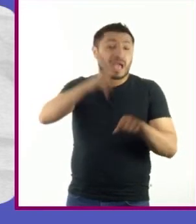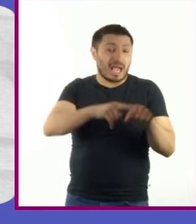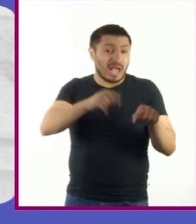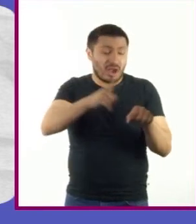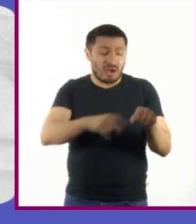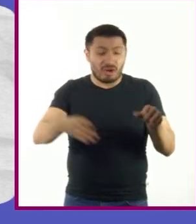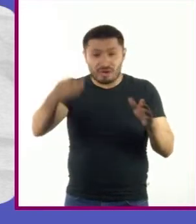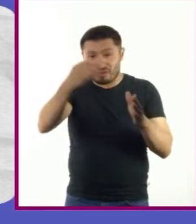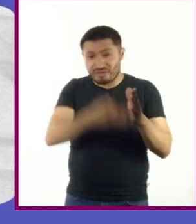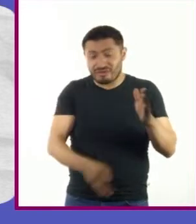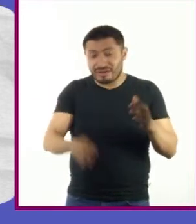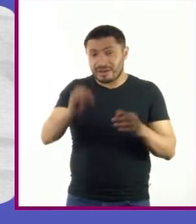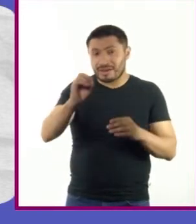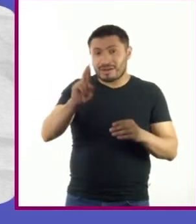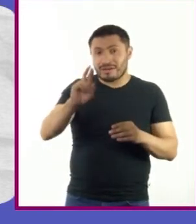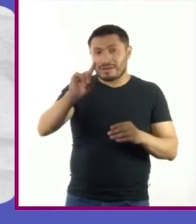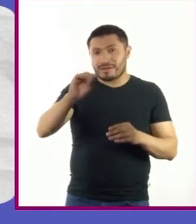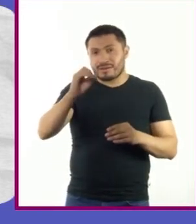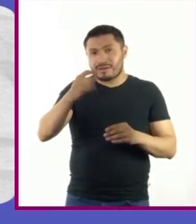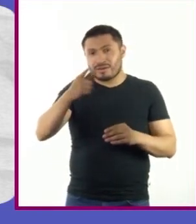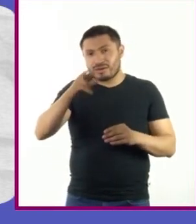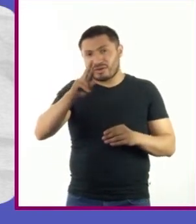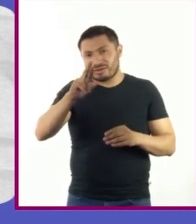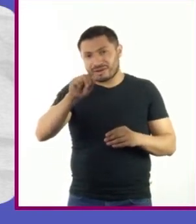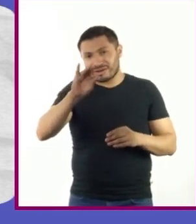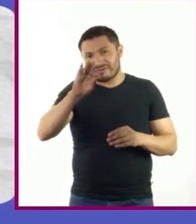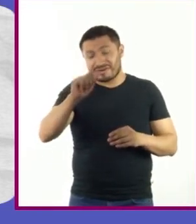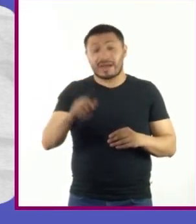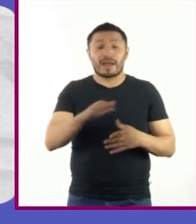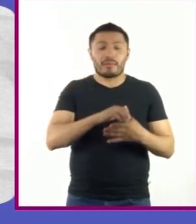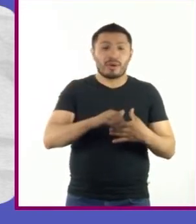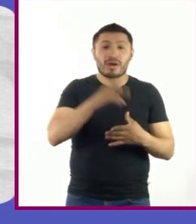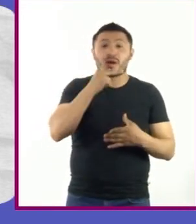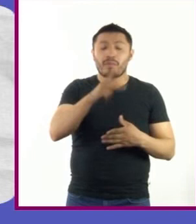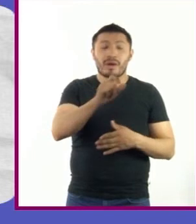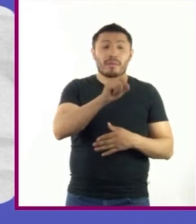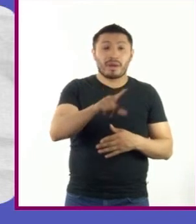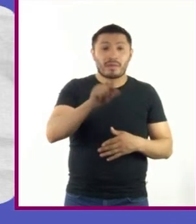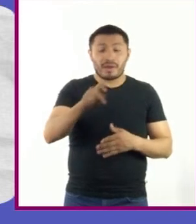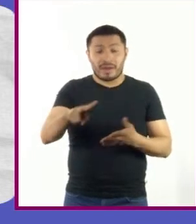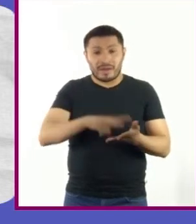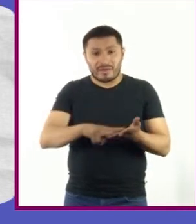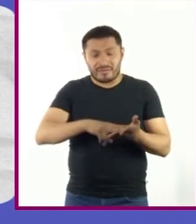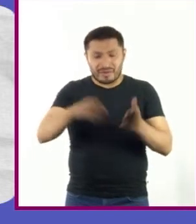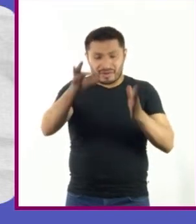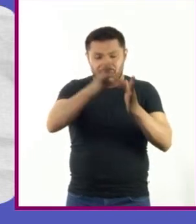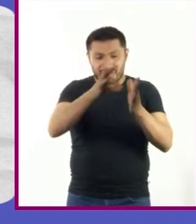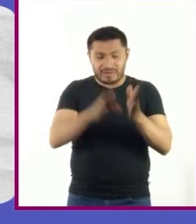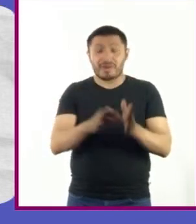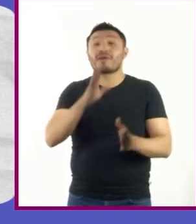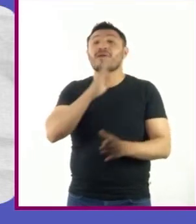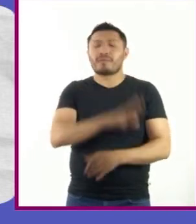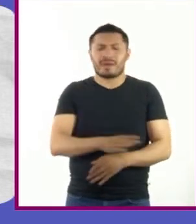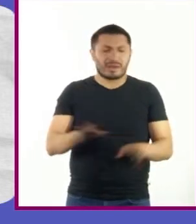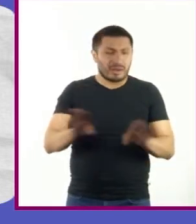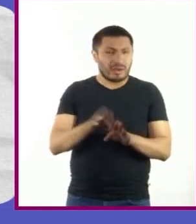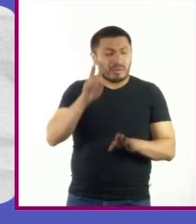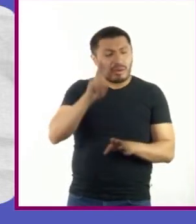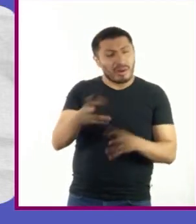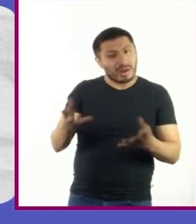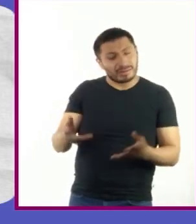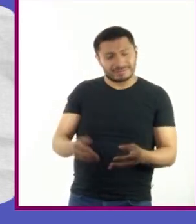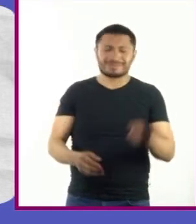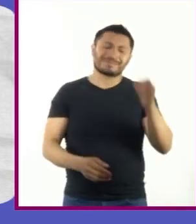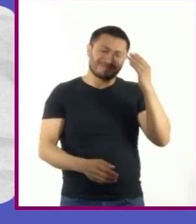de ortografía, en morado las palabras repetidas y con verde la puntuación incorrecta. ¿Qué le parece, profesora? Me parece